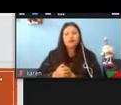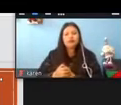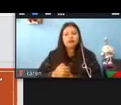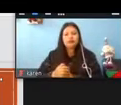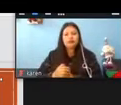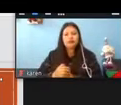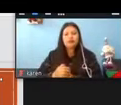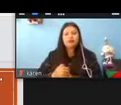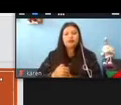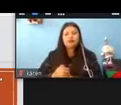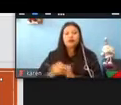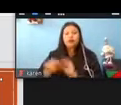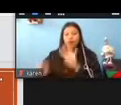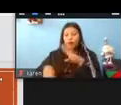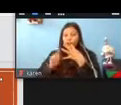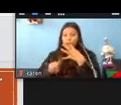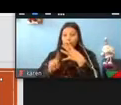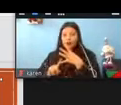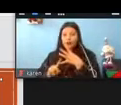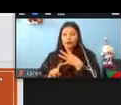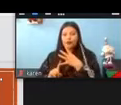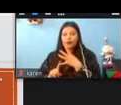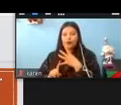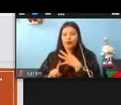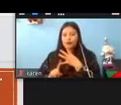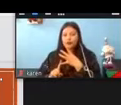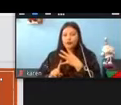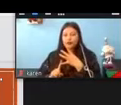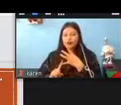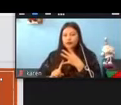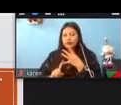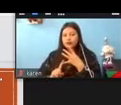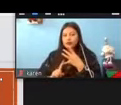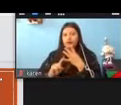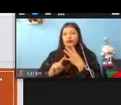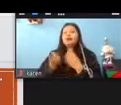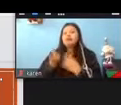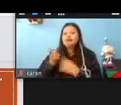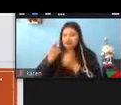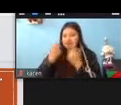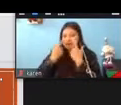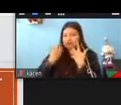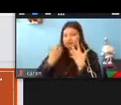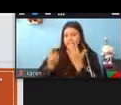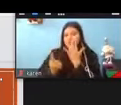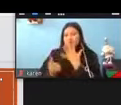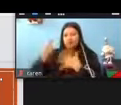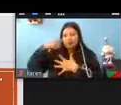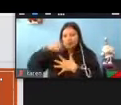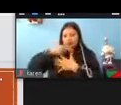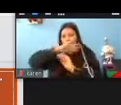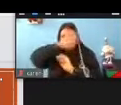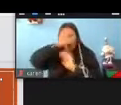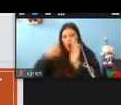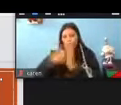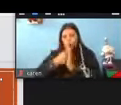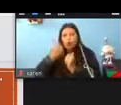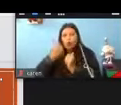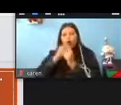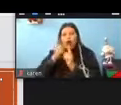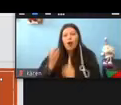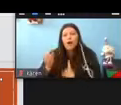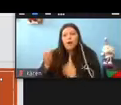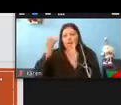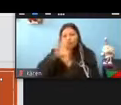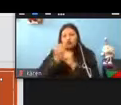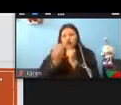Un cuarto punto, que también es bastante transversal a todo el eje, es la aparición de nuevos actores